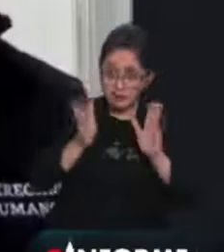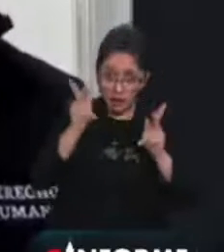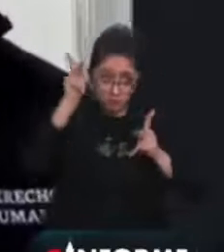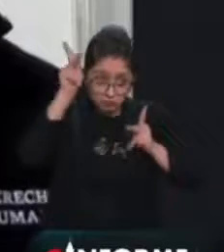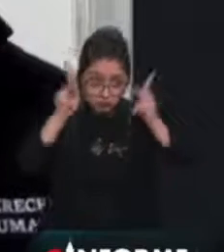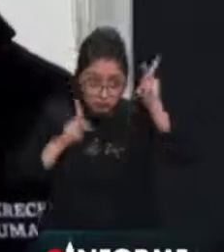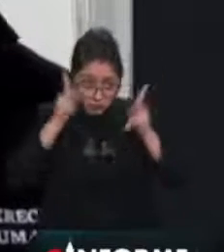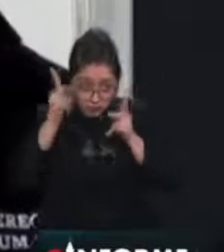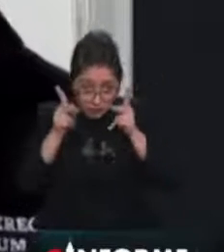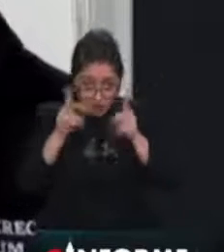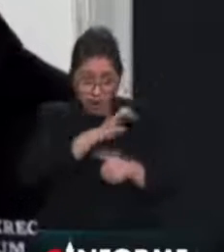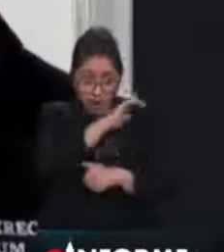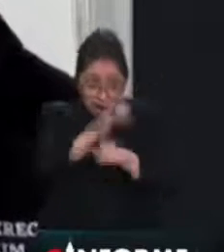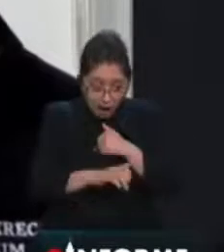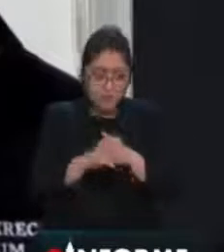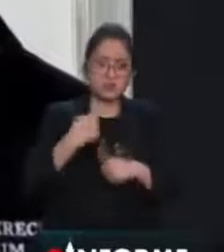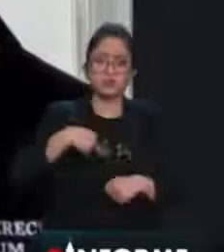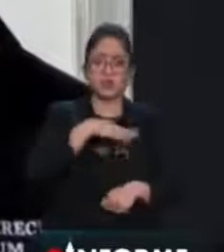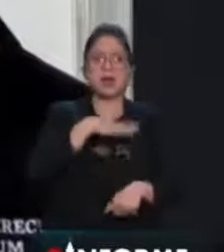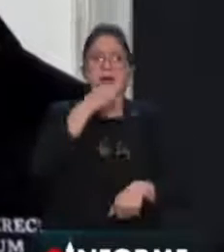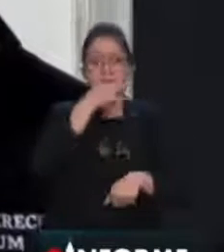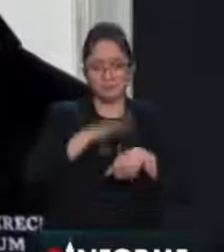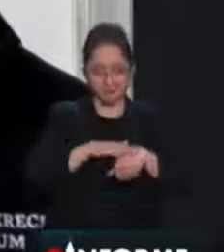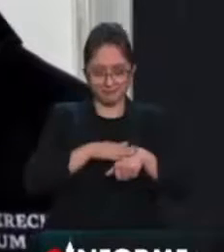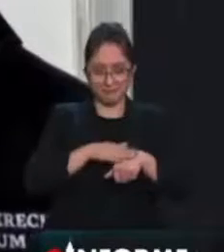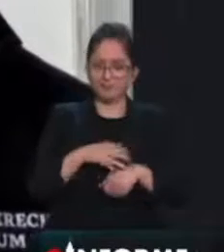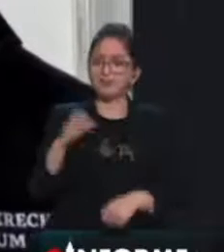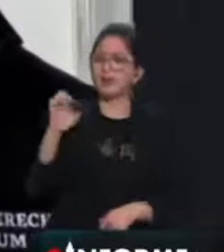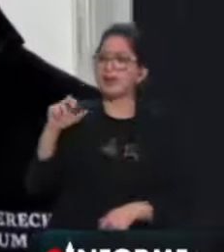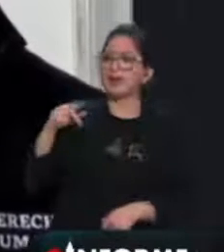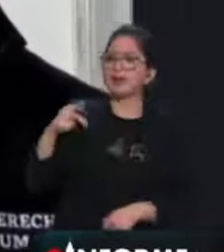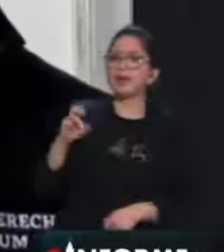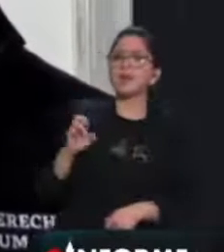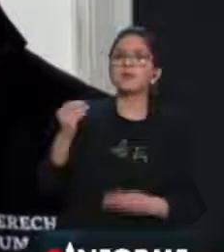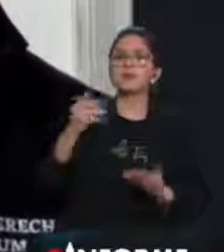termine, por supuesto. Muchas gracias, Enrique, y que tengas muy buena noche. Gracias, buenas noches.